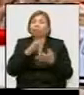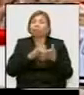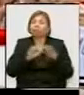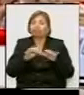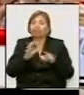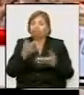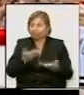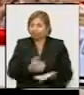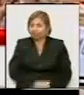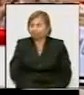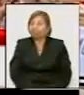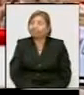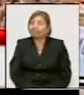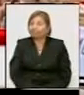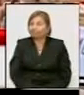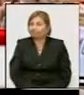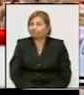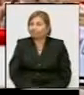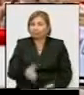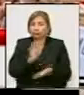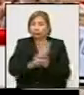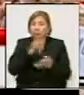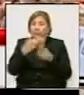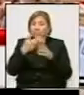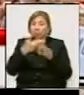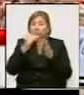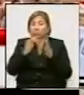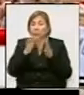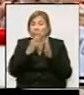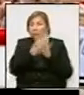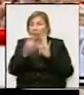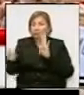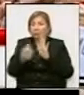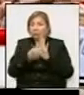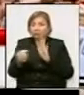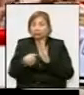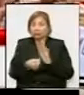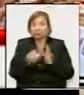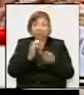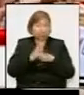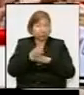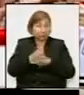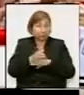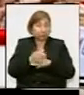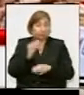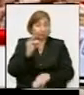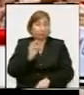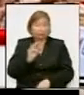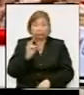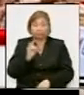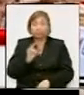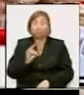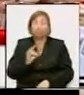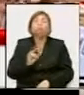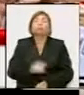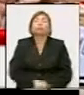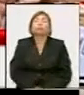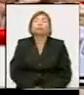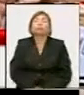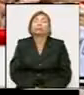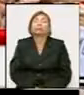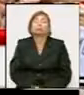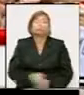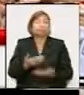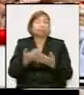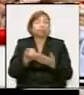que finalmente lo que debería existir es un mecanismo en virtud del cual, a través de los centros de emergencia, centros de respuesta